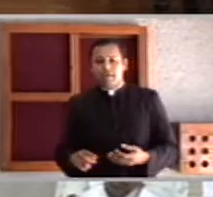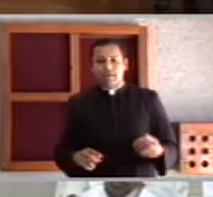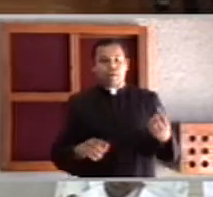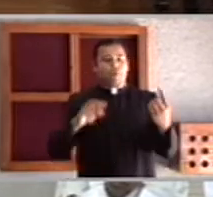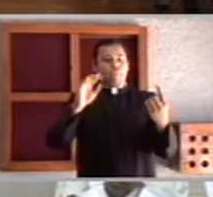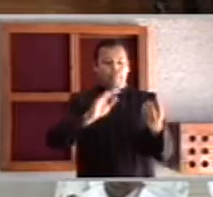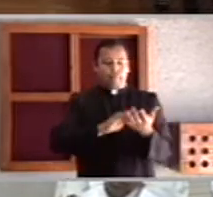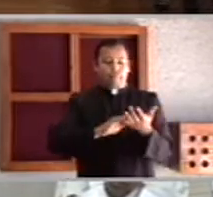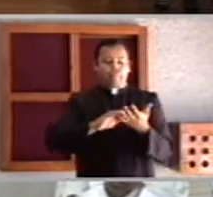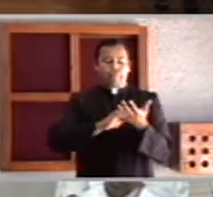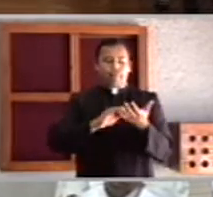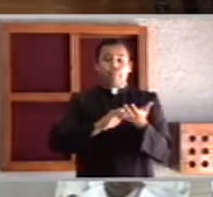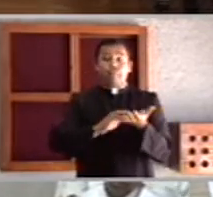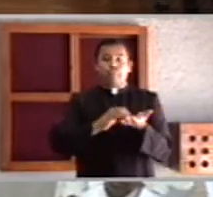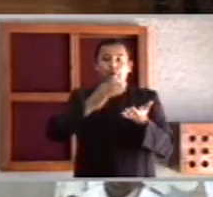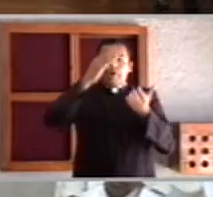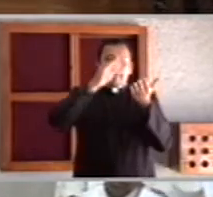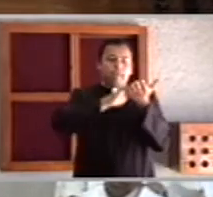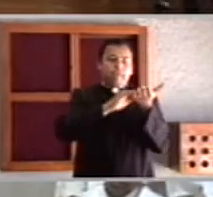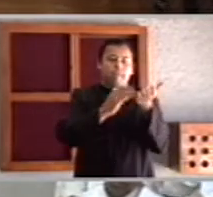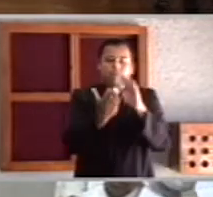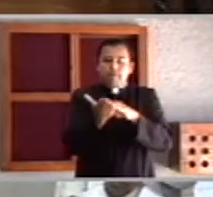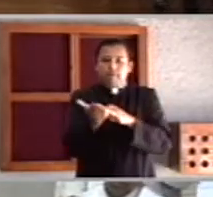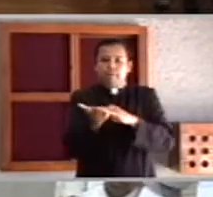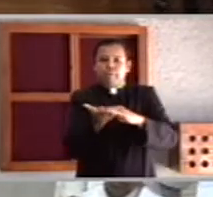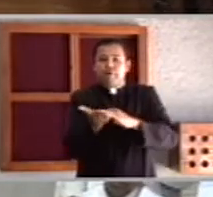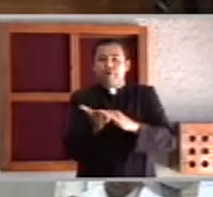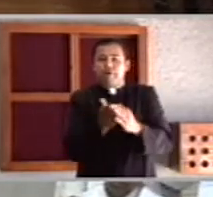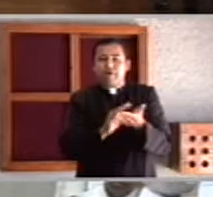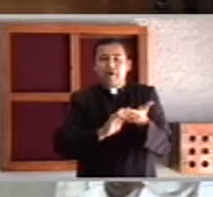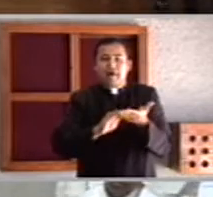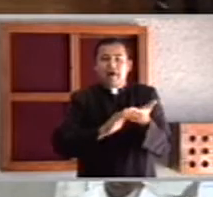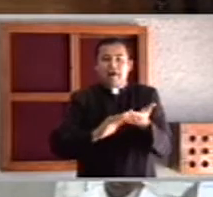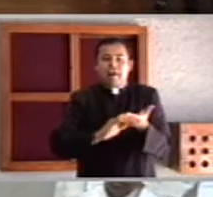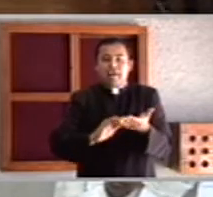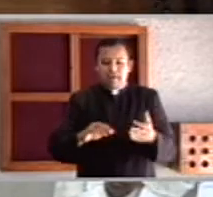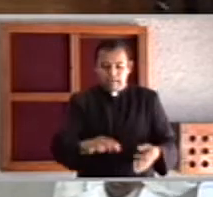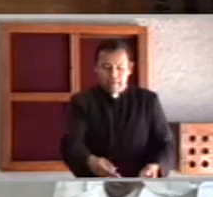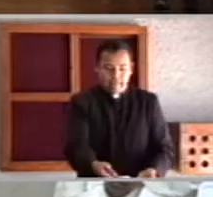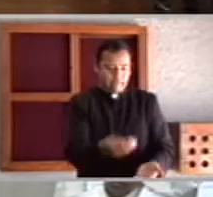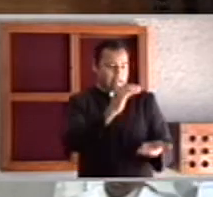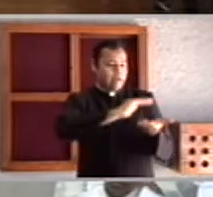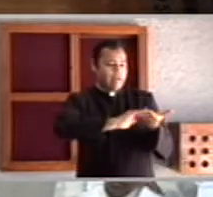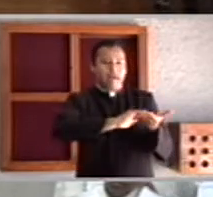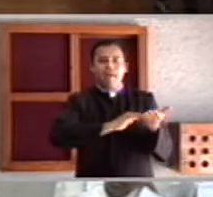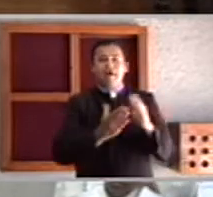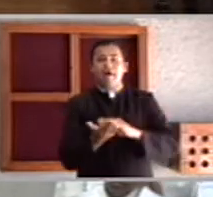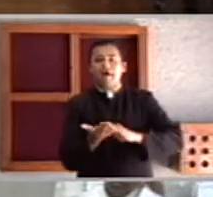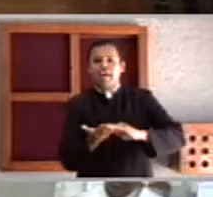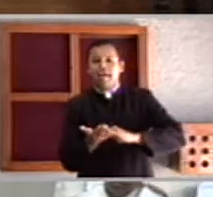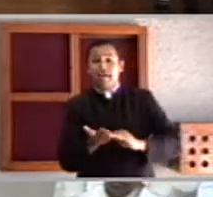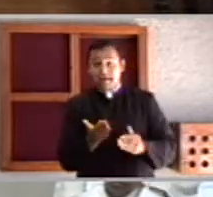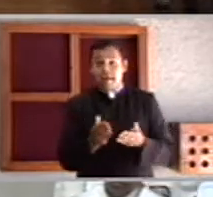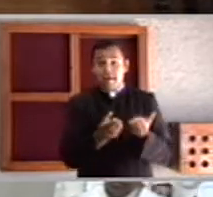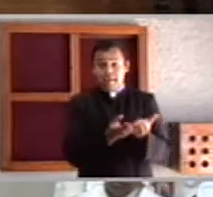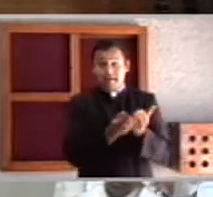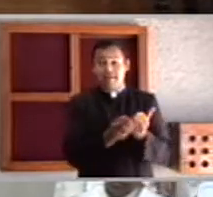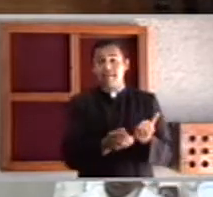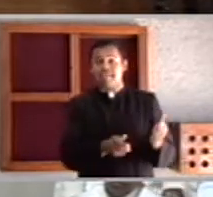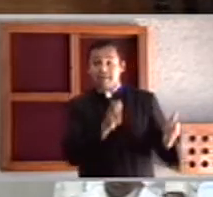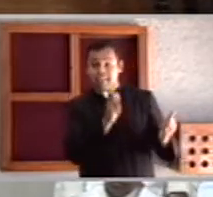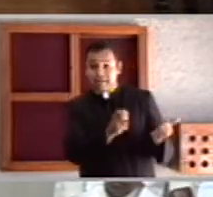servir al pueblo de Dios, al pueblo sacerdotal. Tenemos que llevar